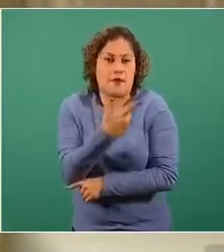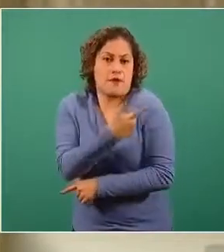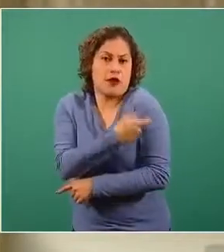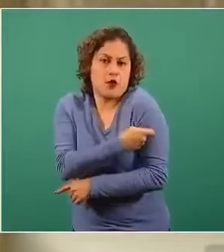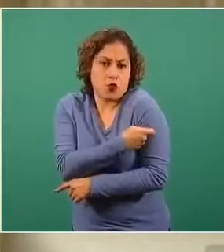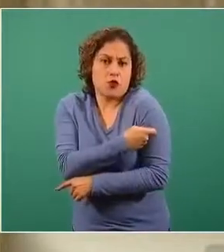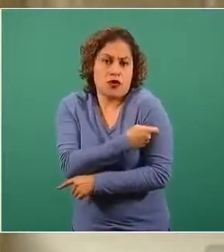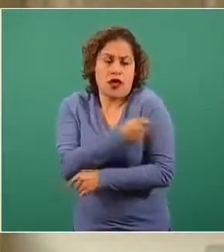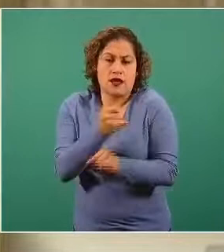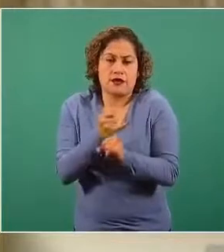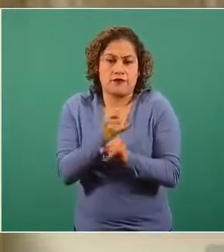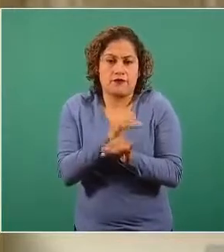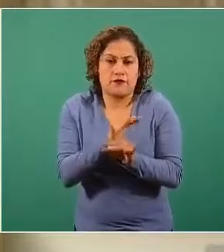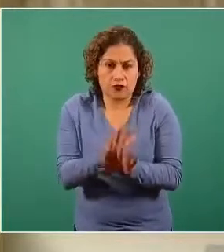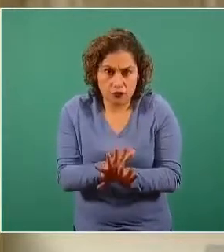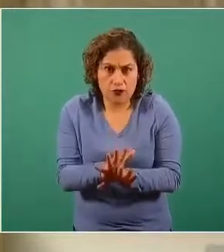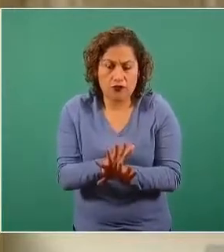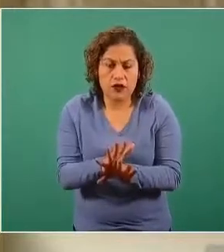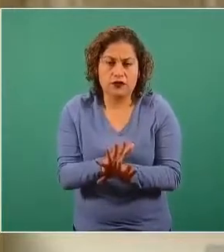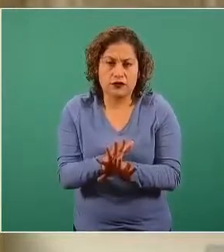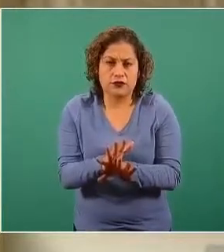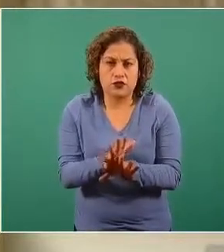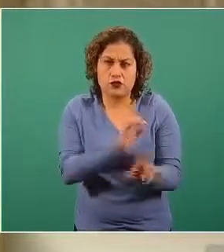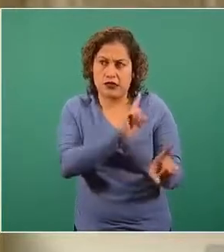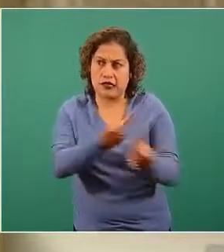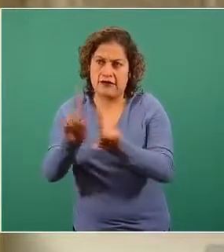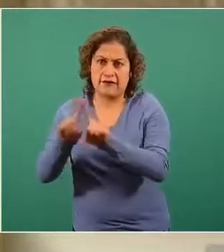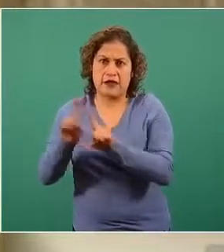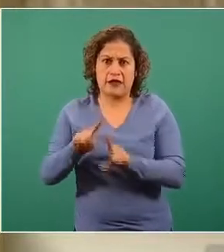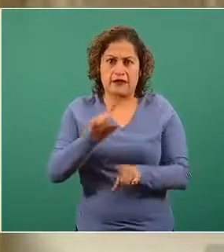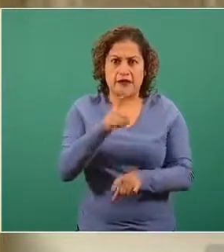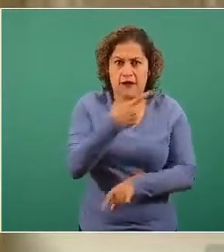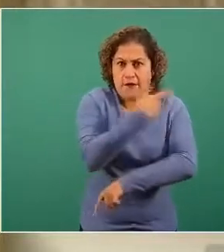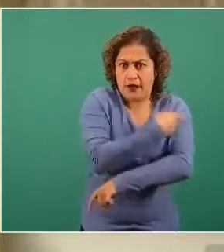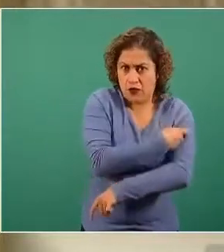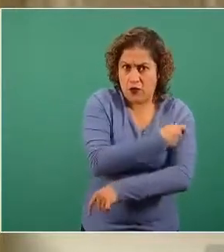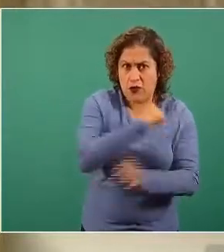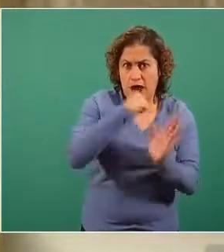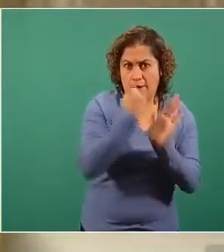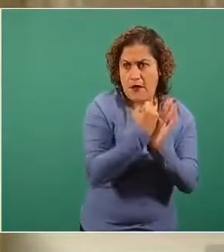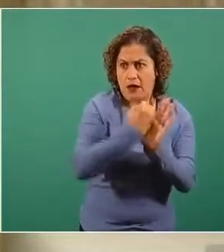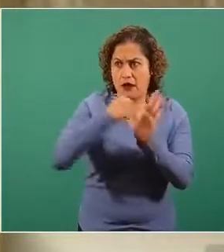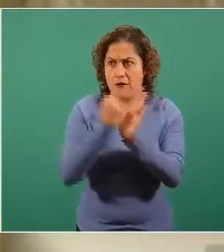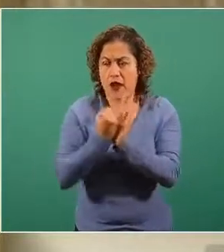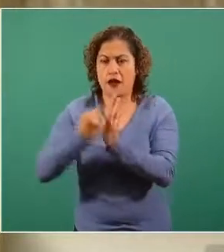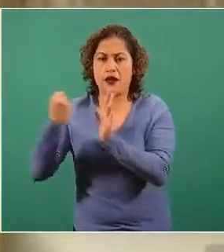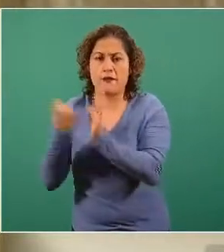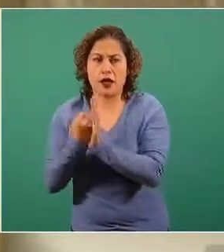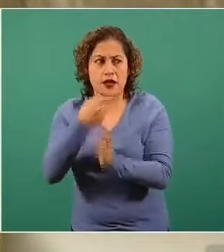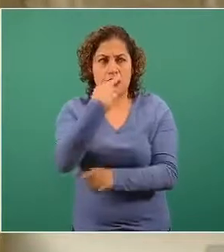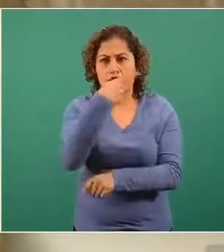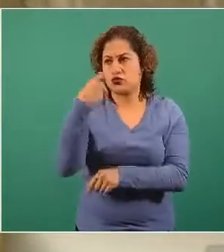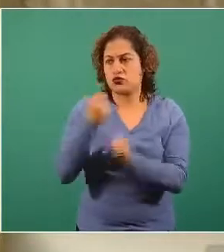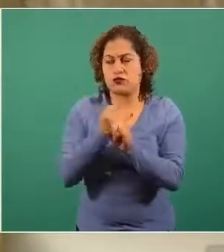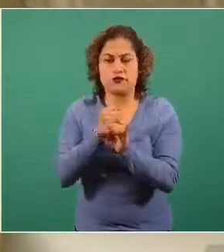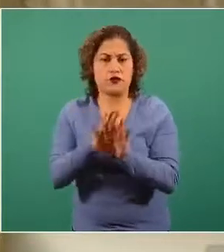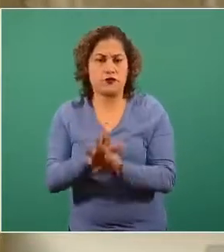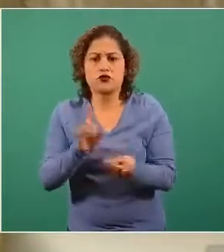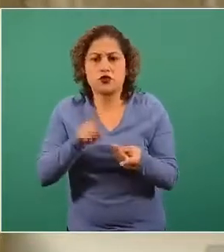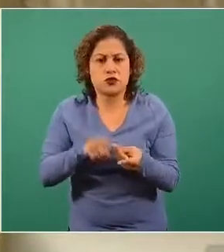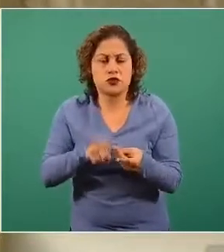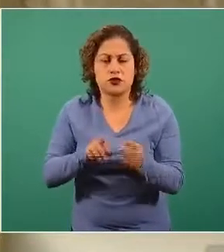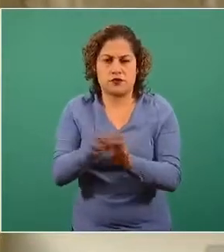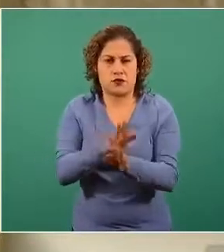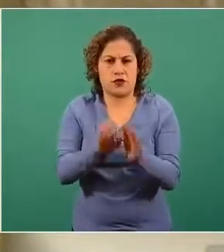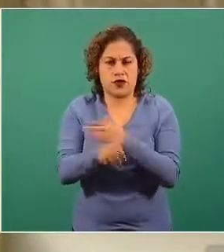que requieran las diferentes vacunas que fueran llegando, que fueran o que ya tenemos aquí. Por ejemplo, vi un medio de